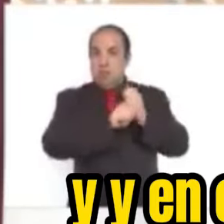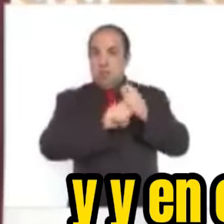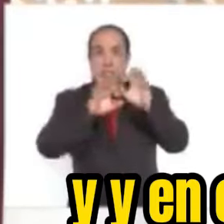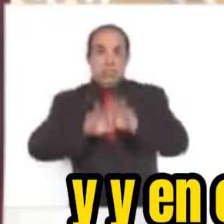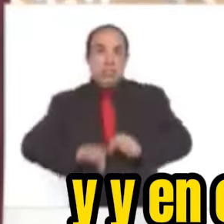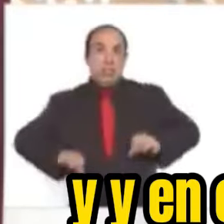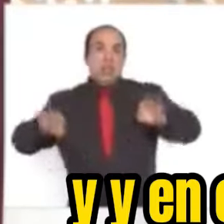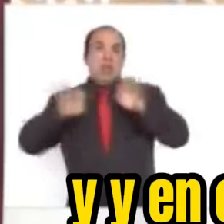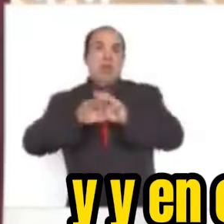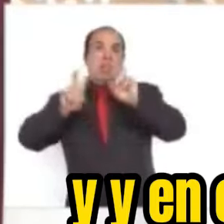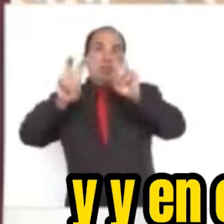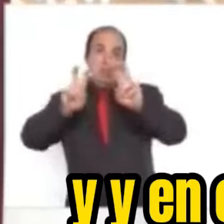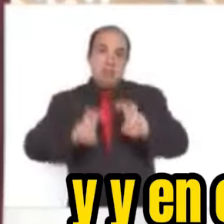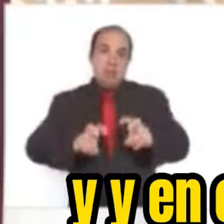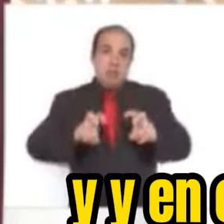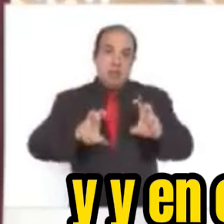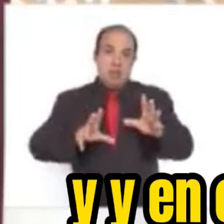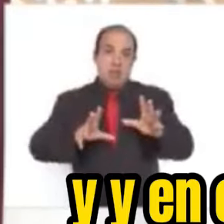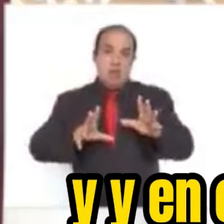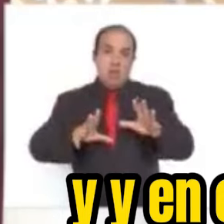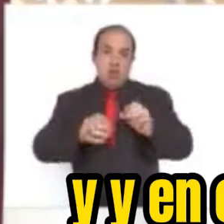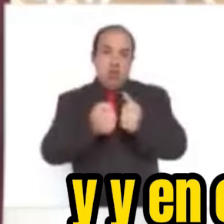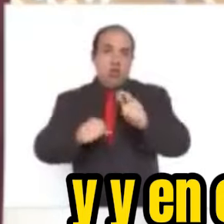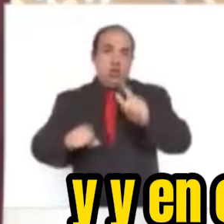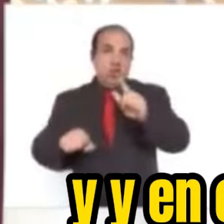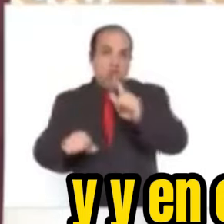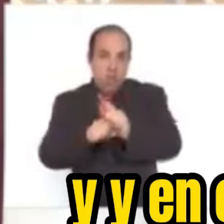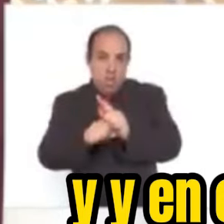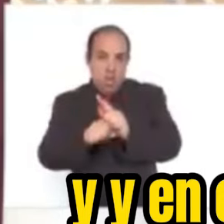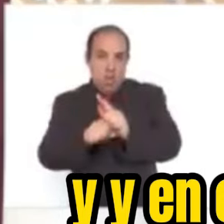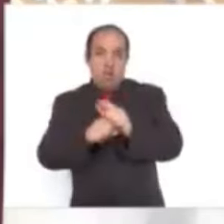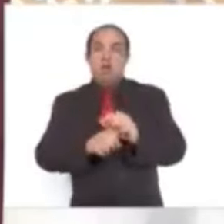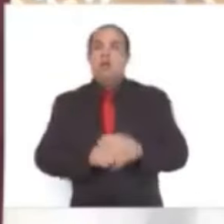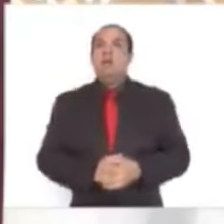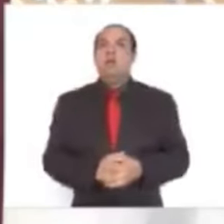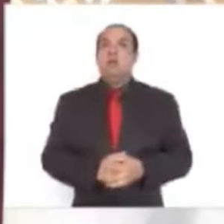y en otros términos es un impacto social,